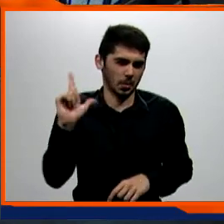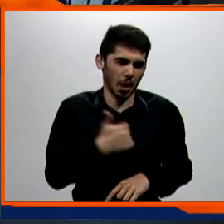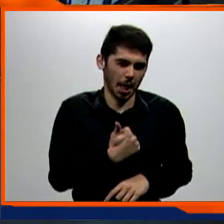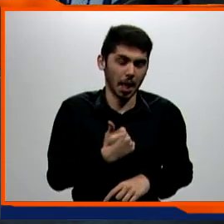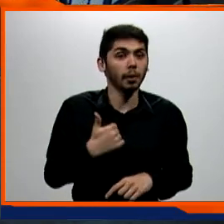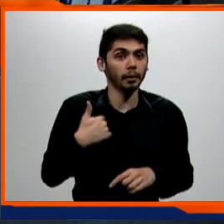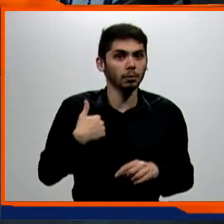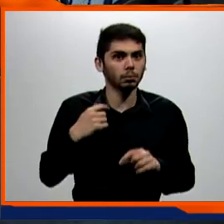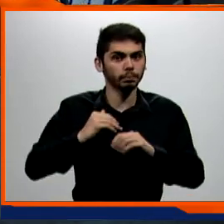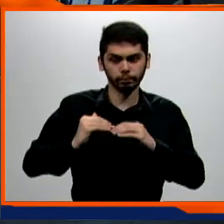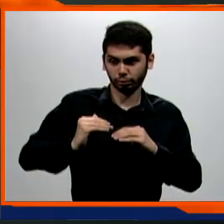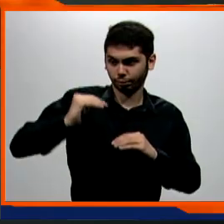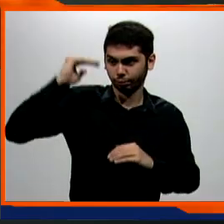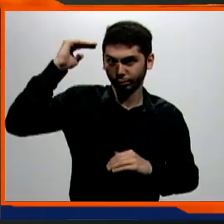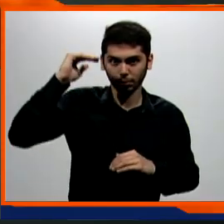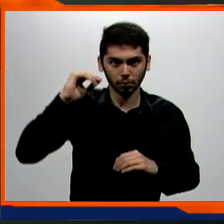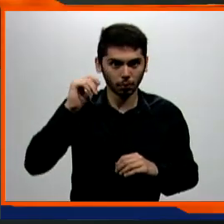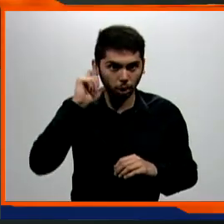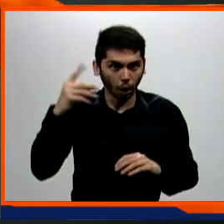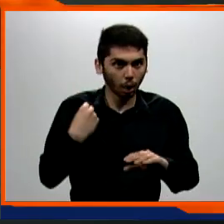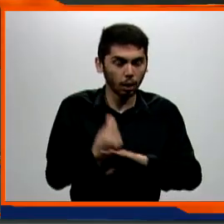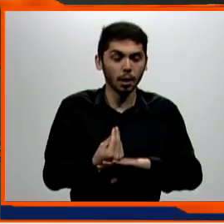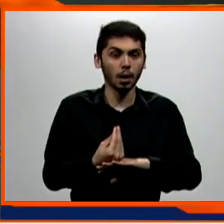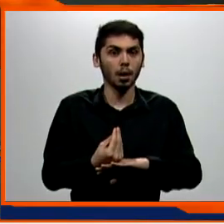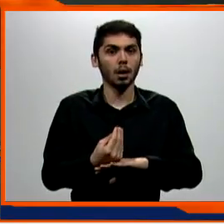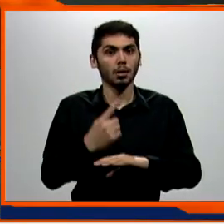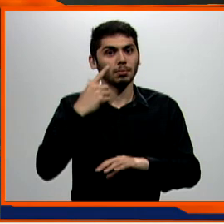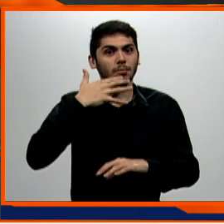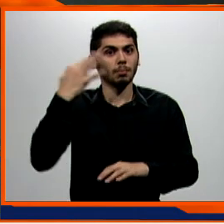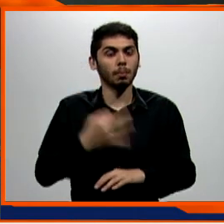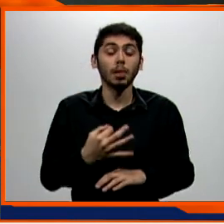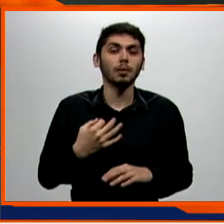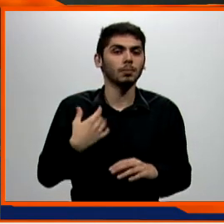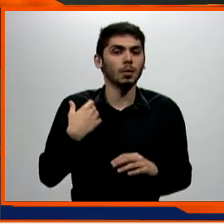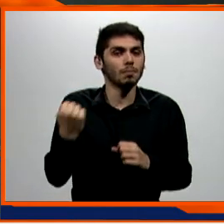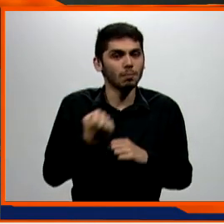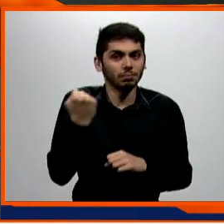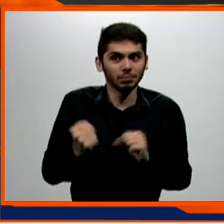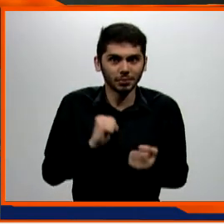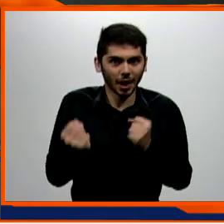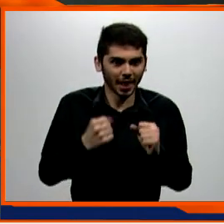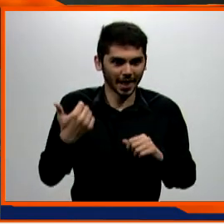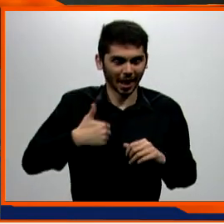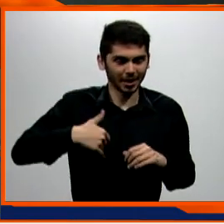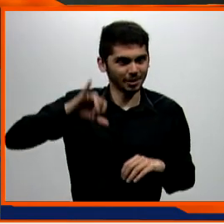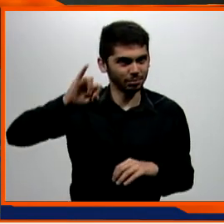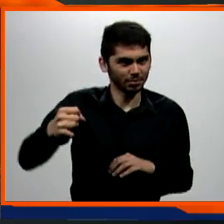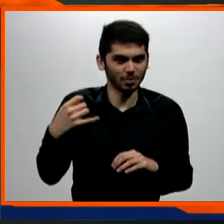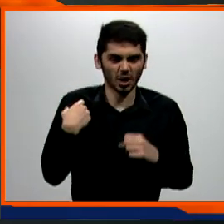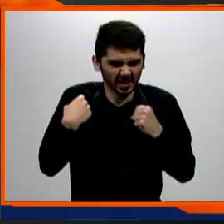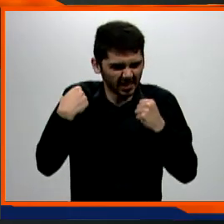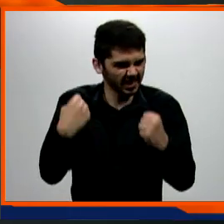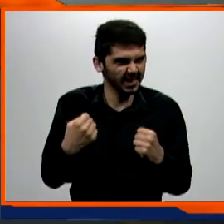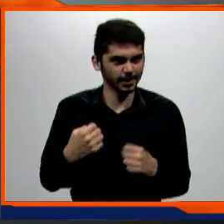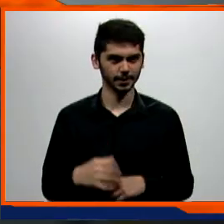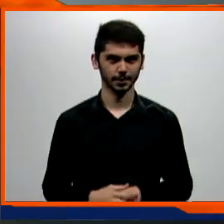adentro ya pasa a ser increíble y tener esa necesidad de querer dar todo por los colores para poder jugar lo mejor posible y hacer